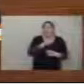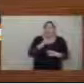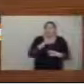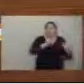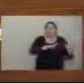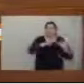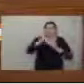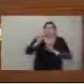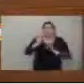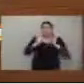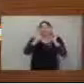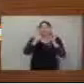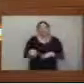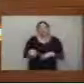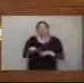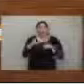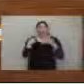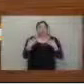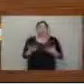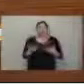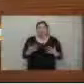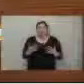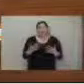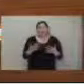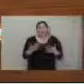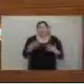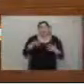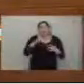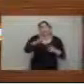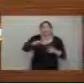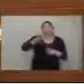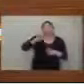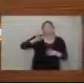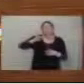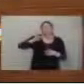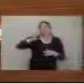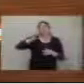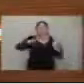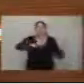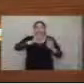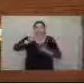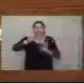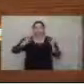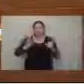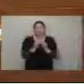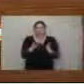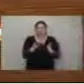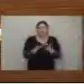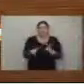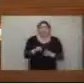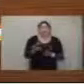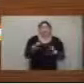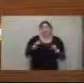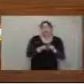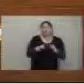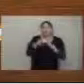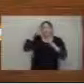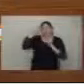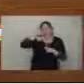Riaño, Vega de Espinera, El Bierzo, Toral de los Barzos, El Bierzo, 74 en total, cerrados. En Salamanca, 51, en